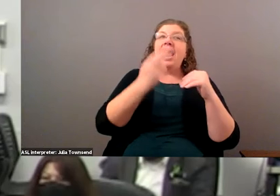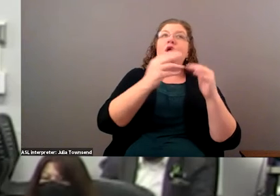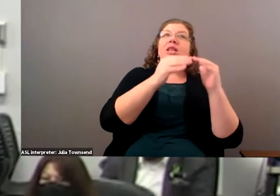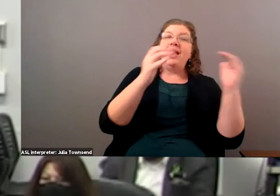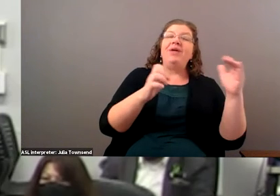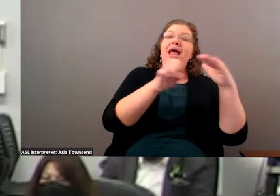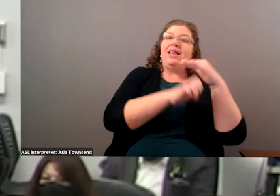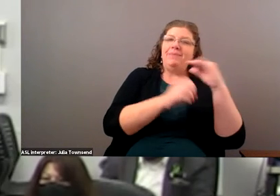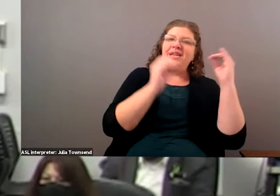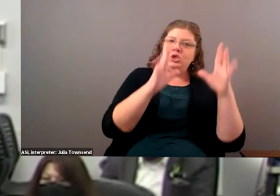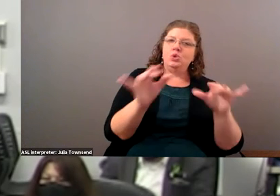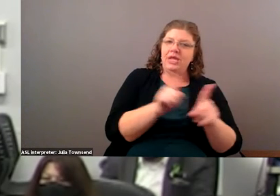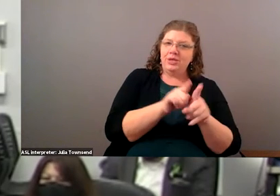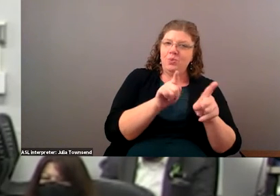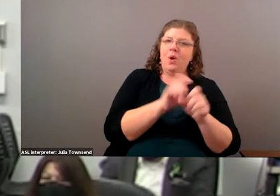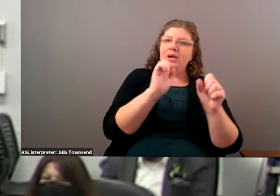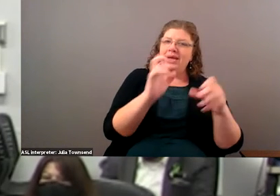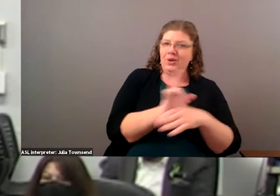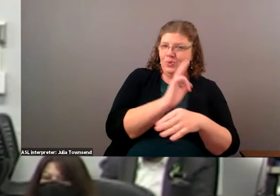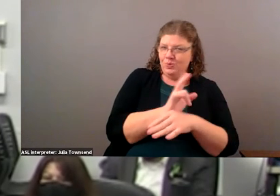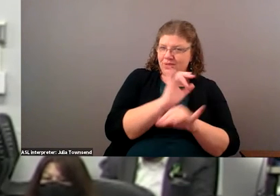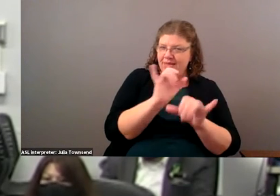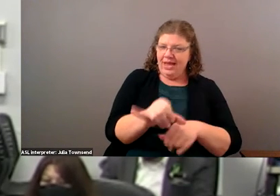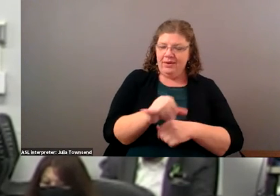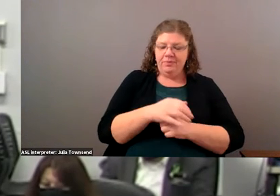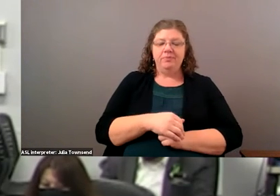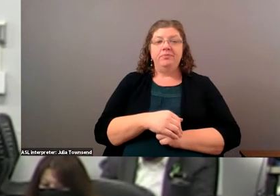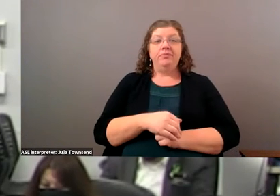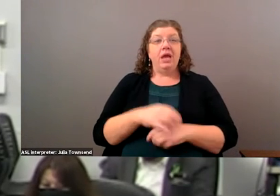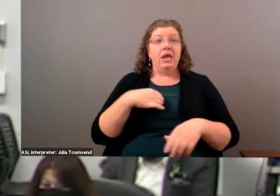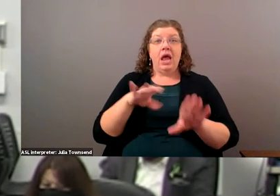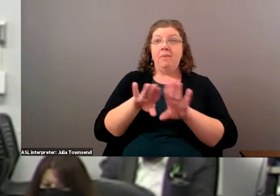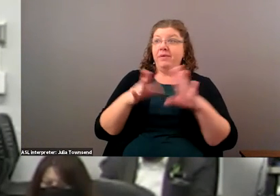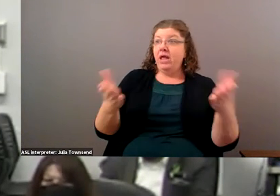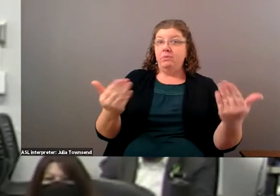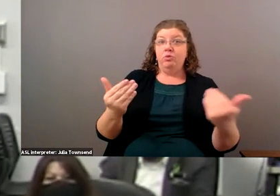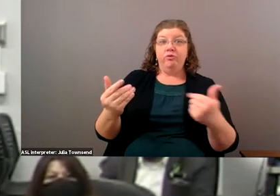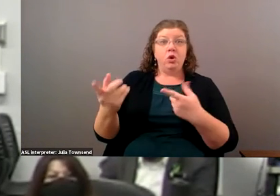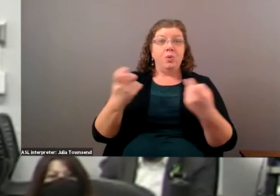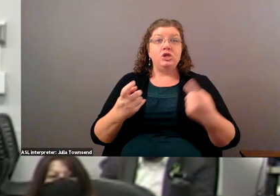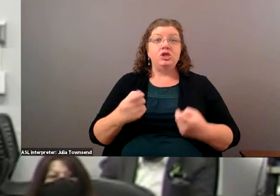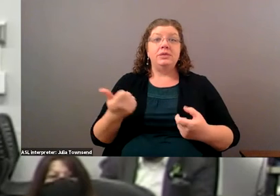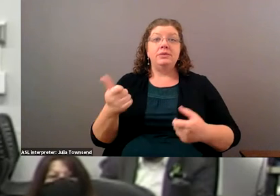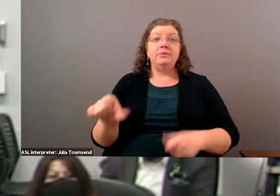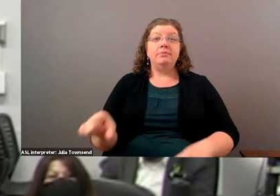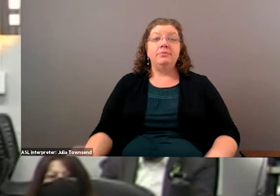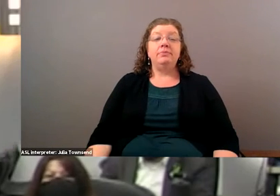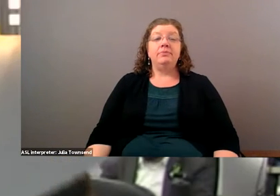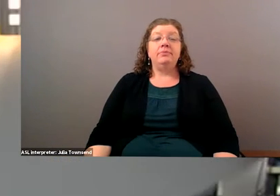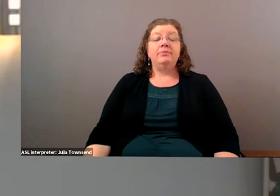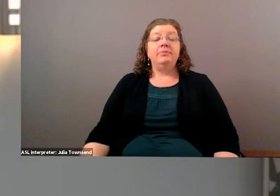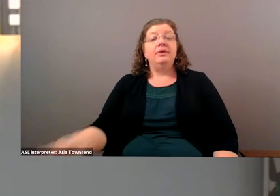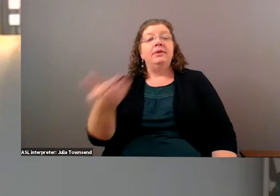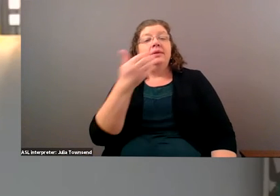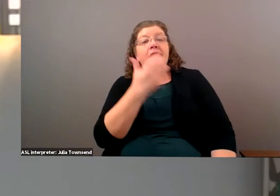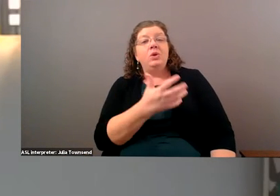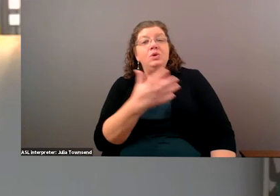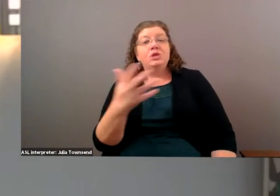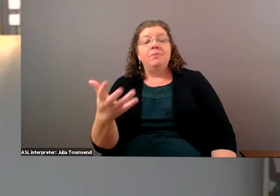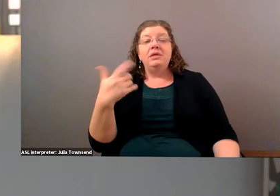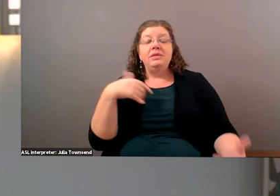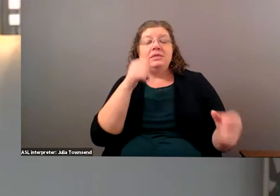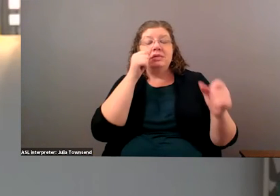programa académico FOSS. Y estoy disponible para cualquier pregunta que puedan tener. Muchas gracias. Esto es un